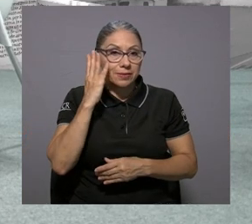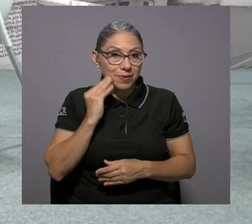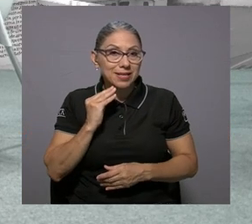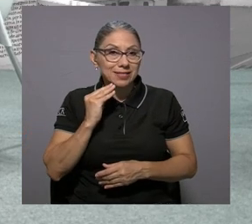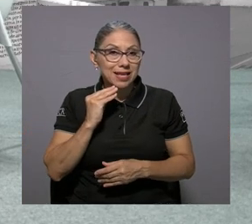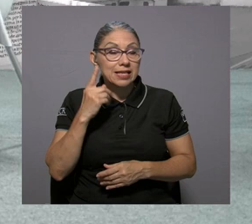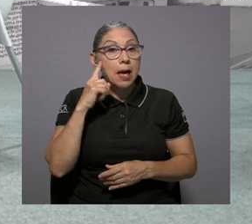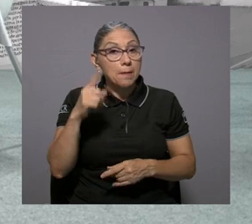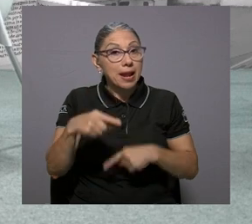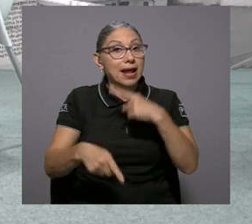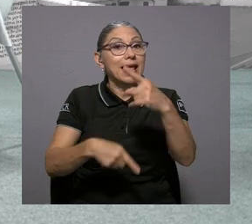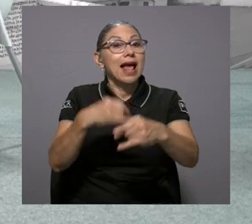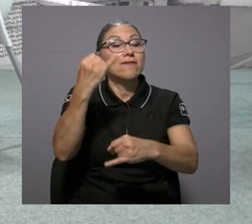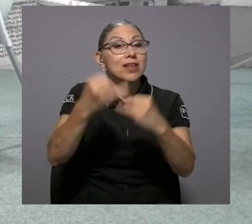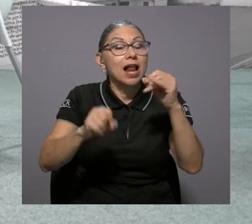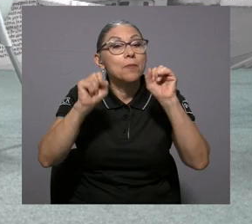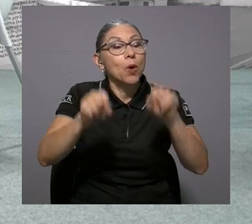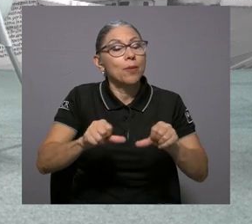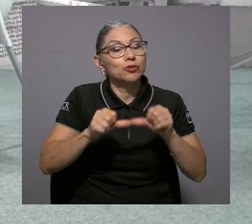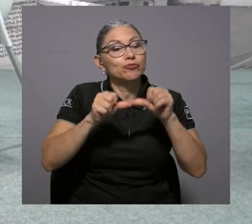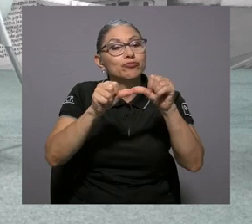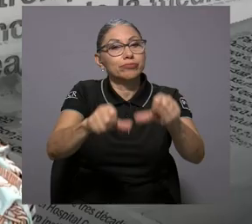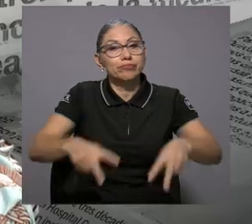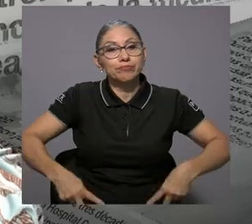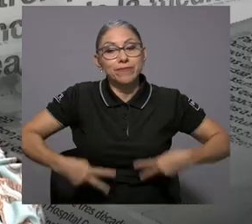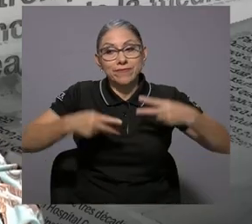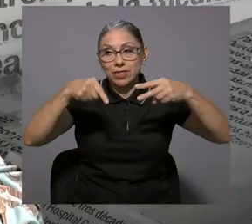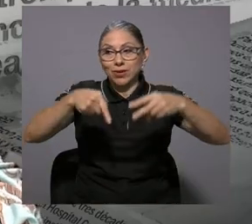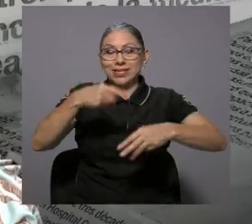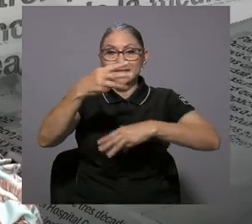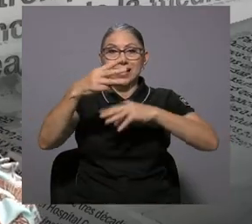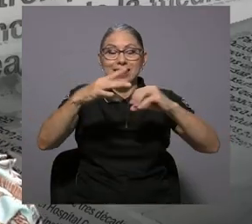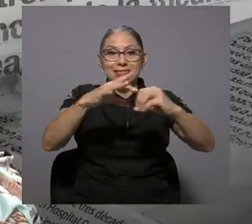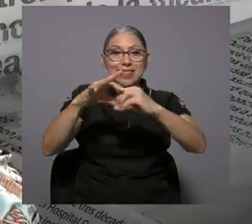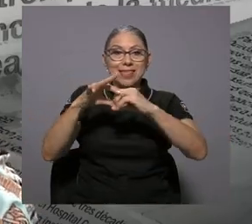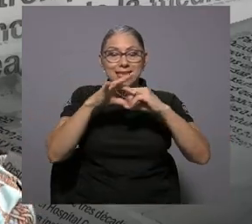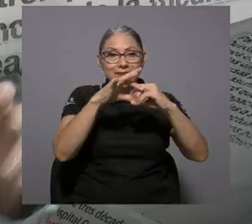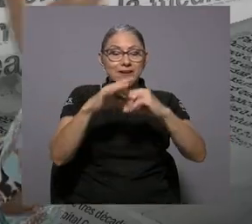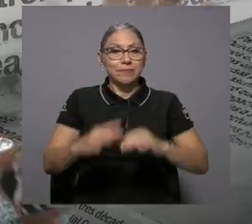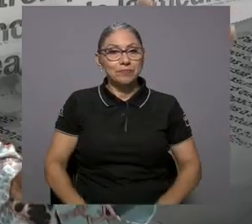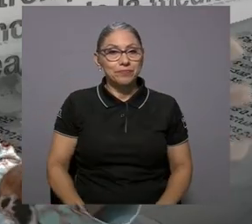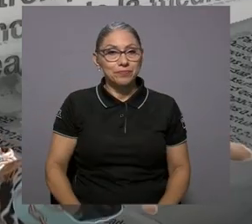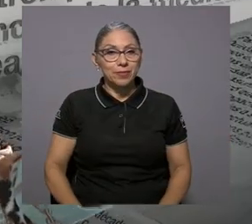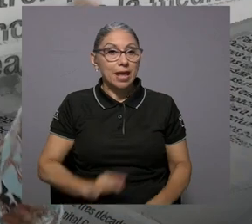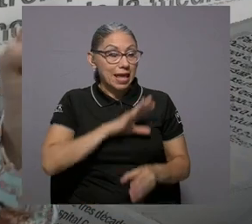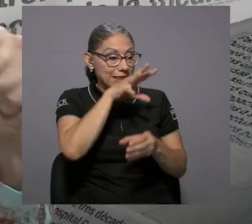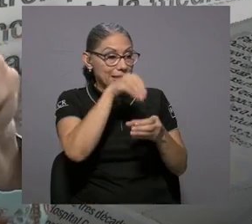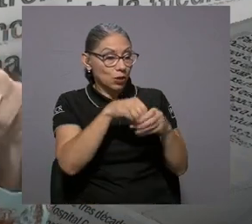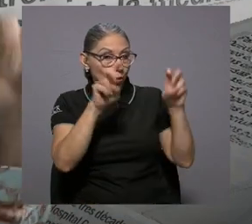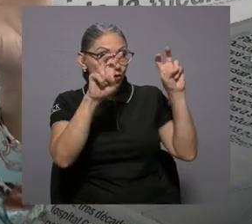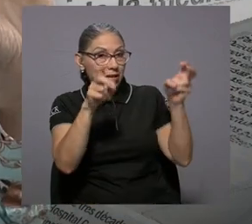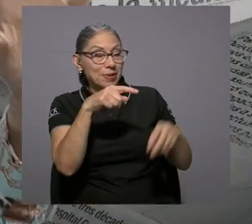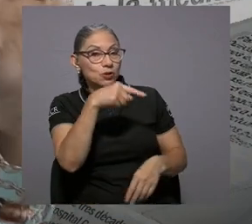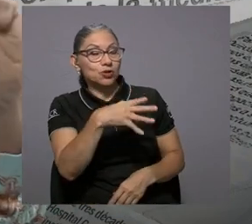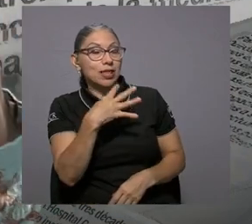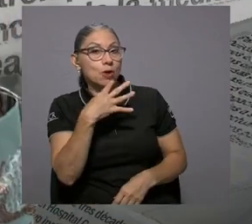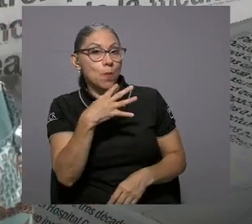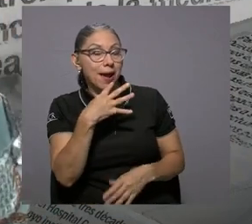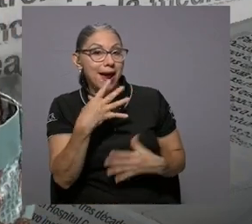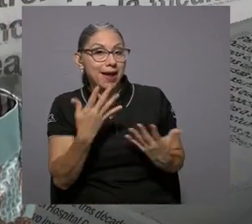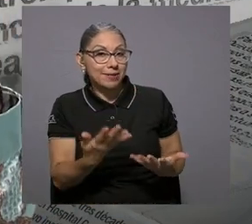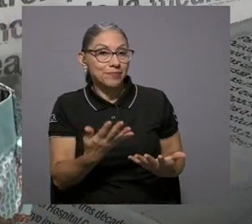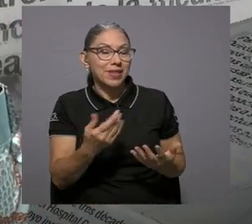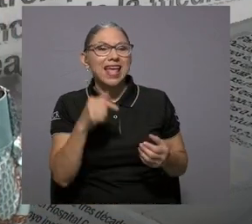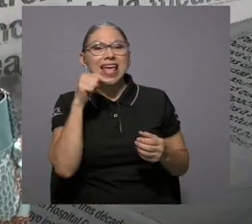al final podamos sobrevivir en esta tierra. Y dentro de los temas que usted compartía y comentaba, estaba